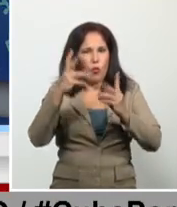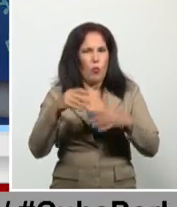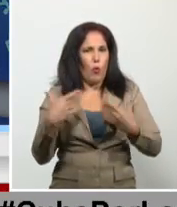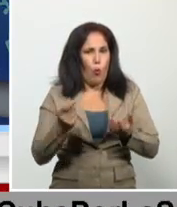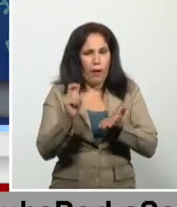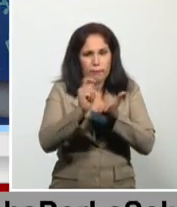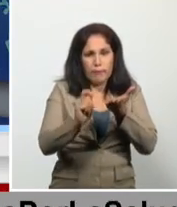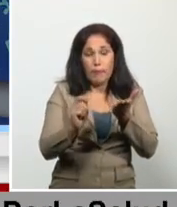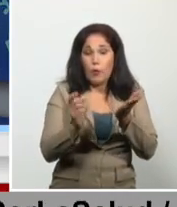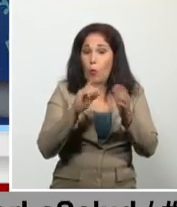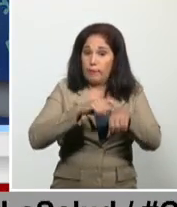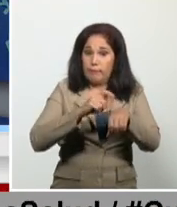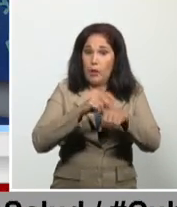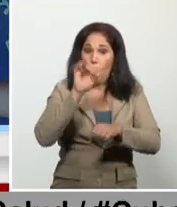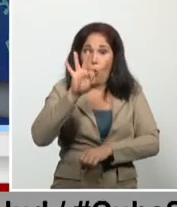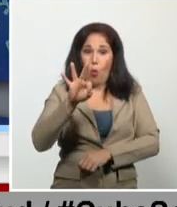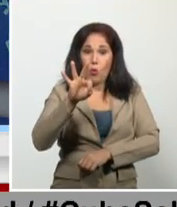no le dio tiempo,